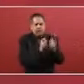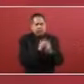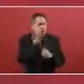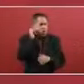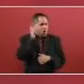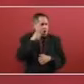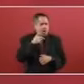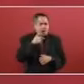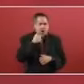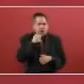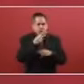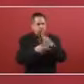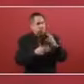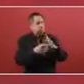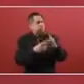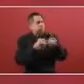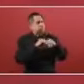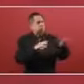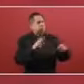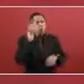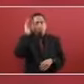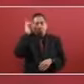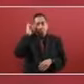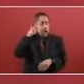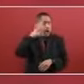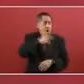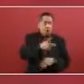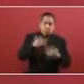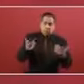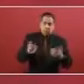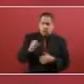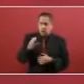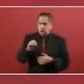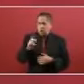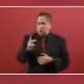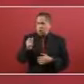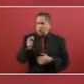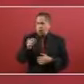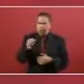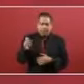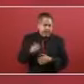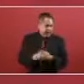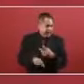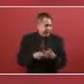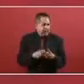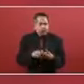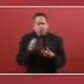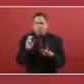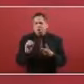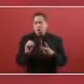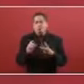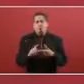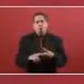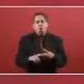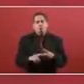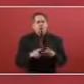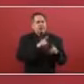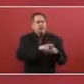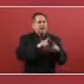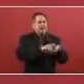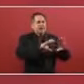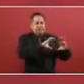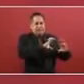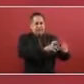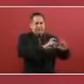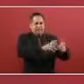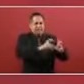un pronunciamiento de la Coparmex y de todas las